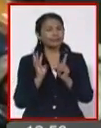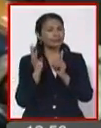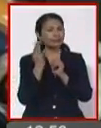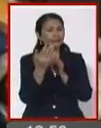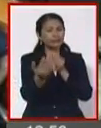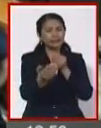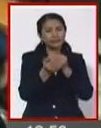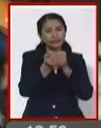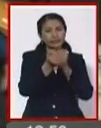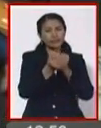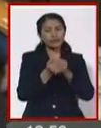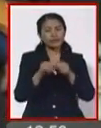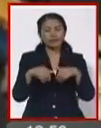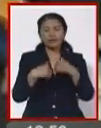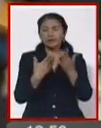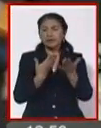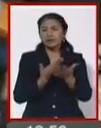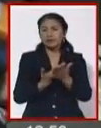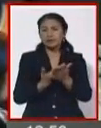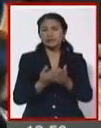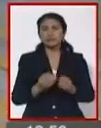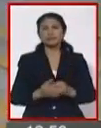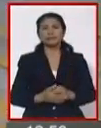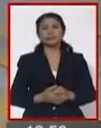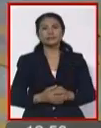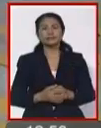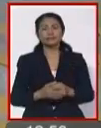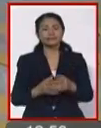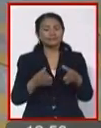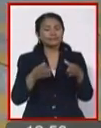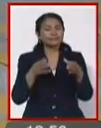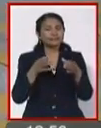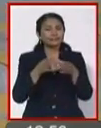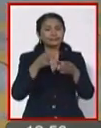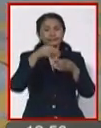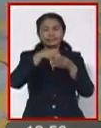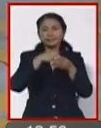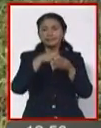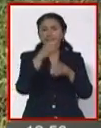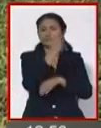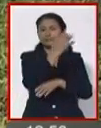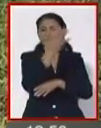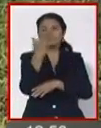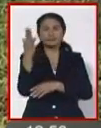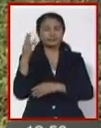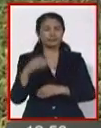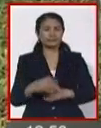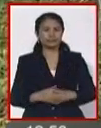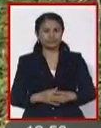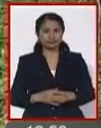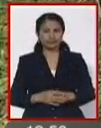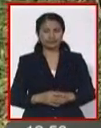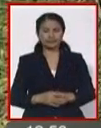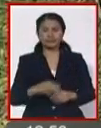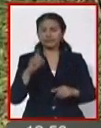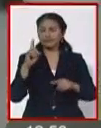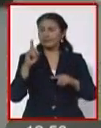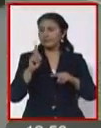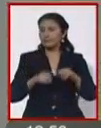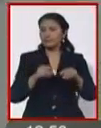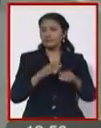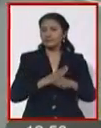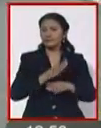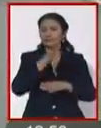asfixiarlos, cortar todas las rutas de suministro, asfixiarlos en el monte, ir reduciendo su capacidad de